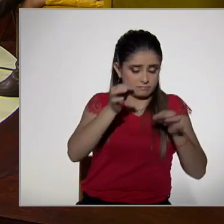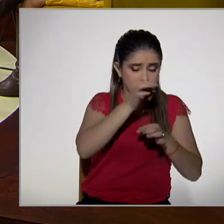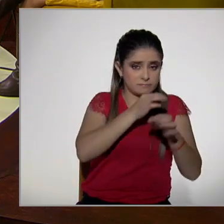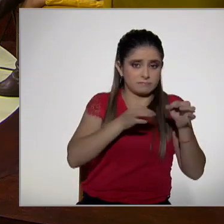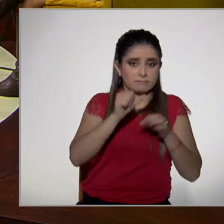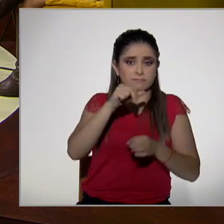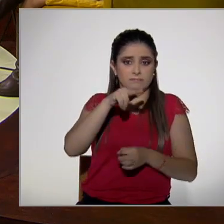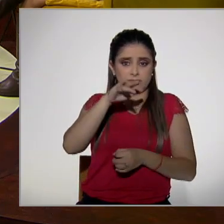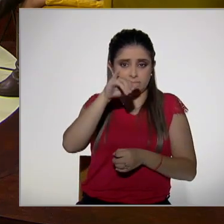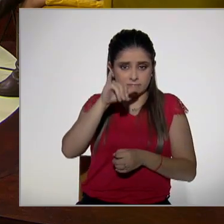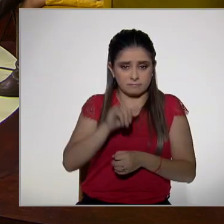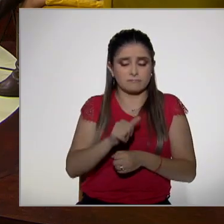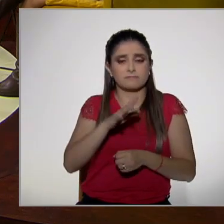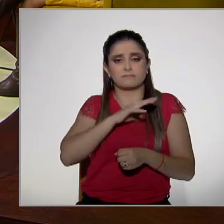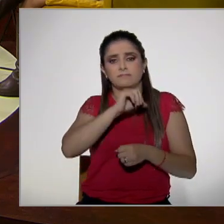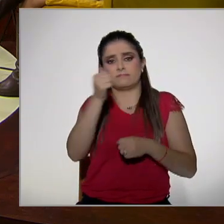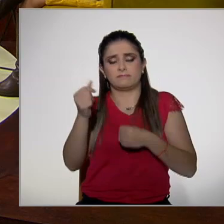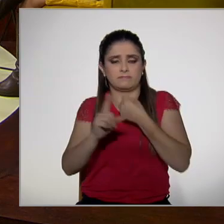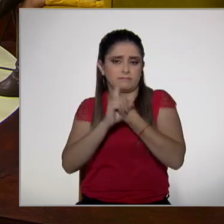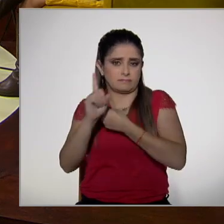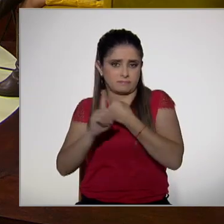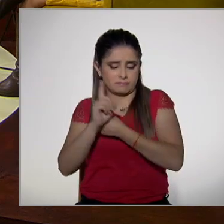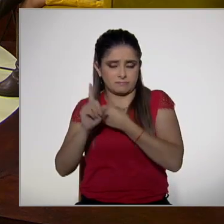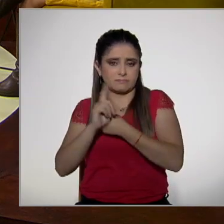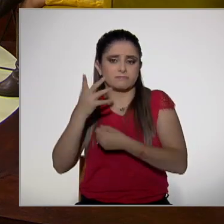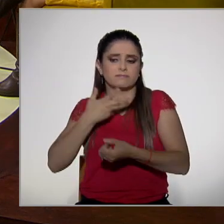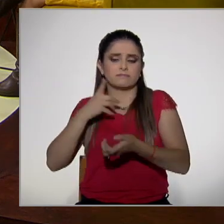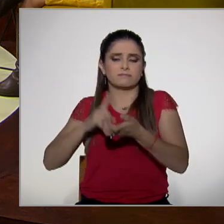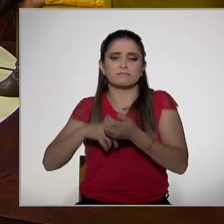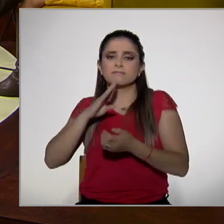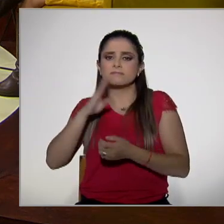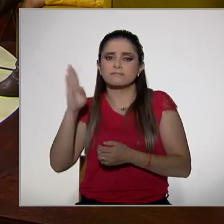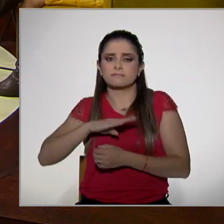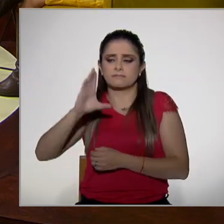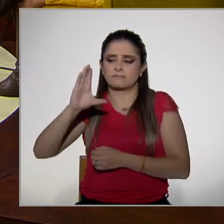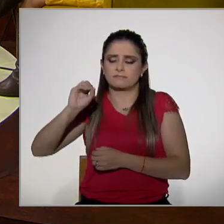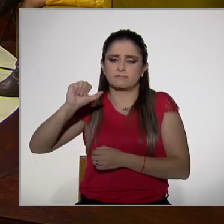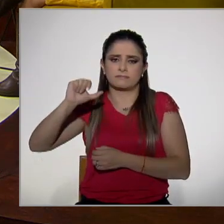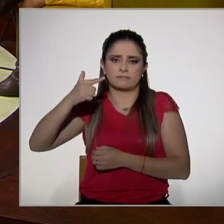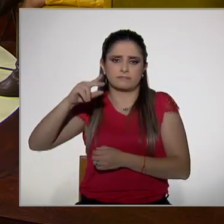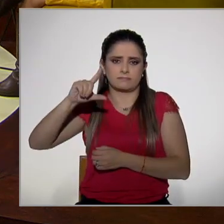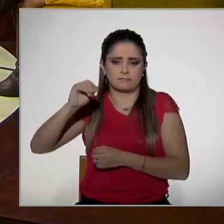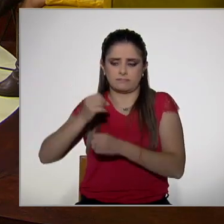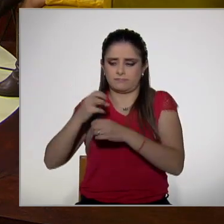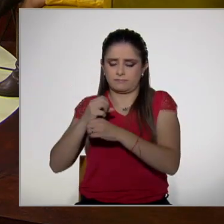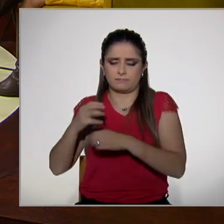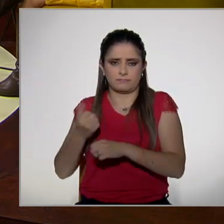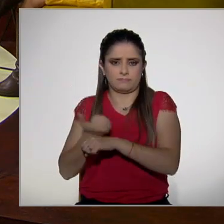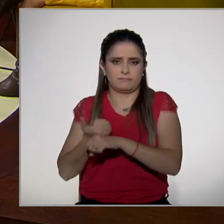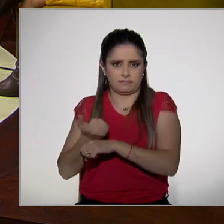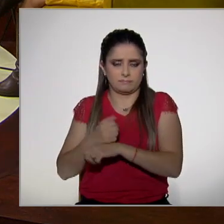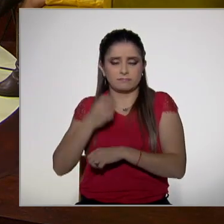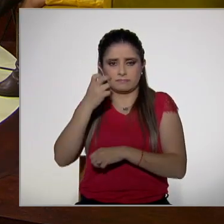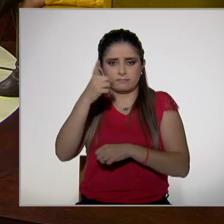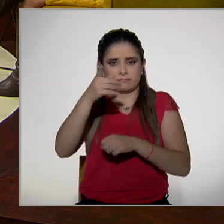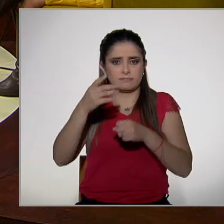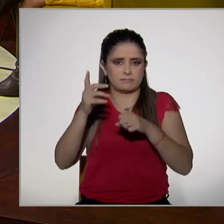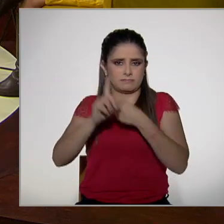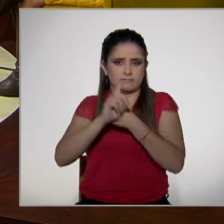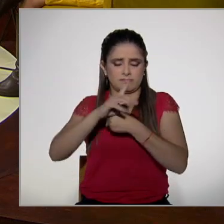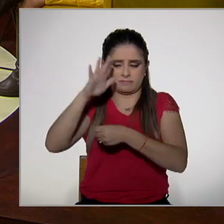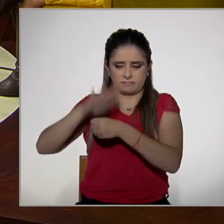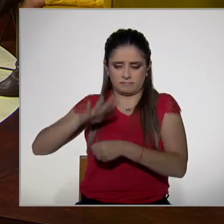por la anemia sino por otro problema si nos aclara en esto sí correcto los pasitos que tienen problemas de coagulación pues son más